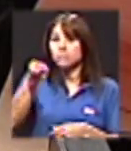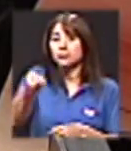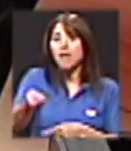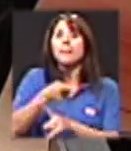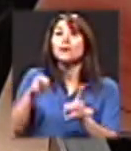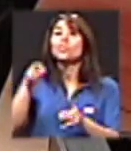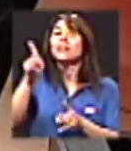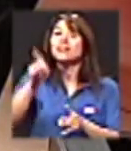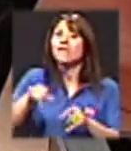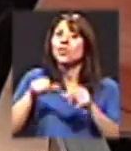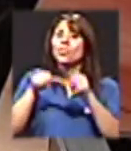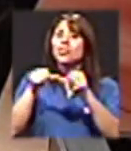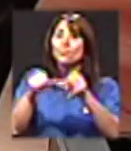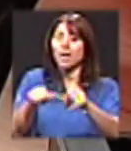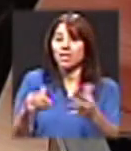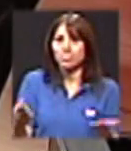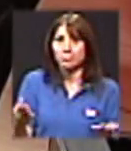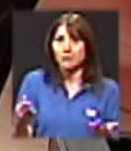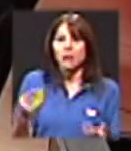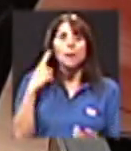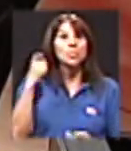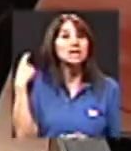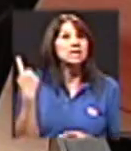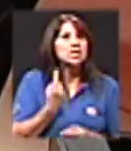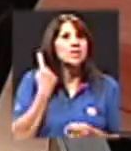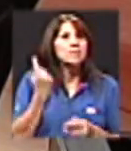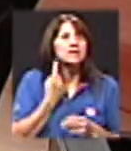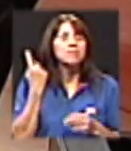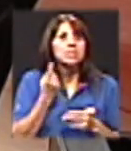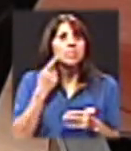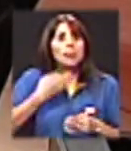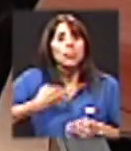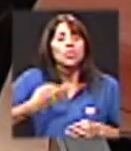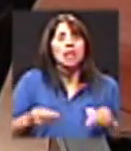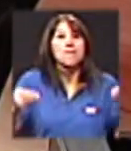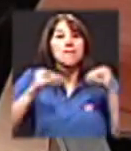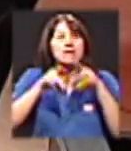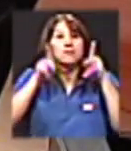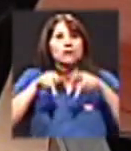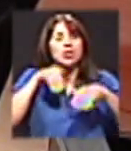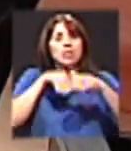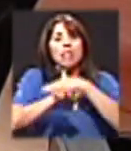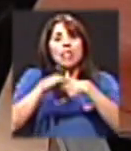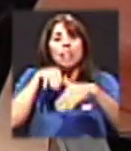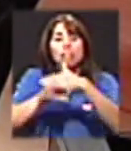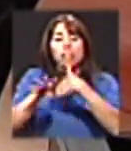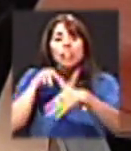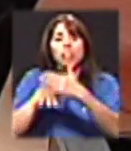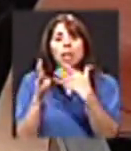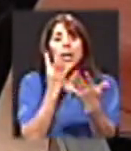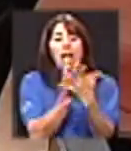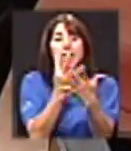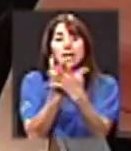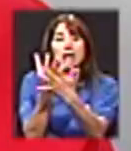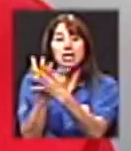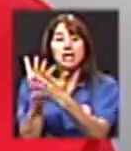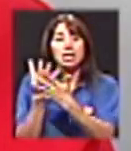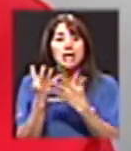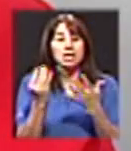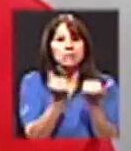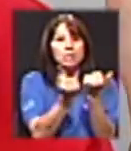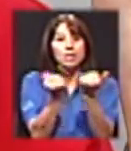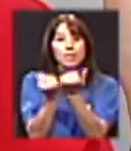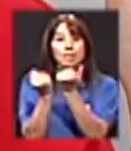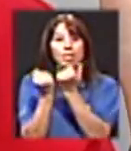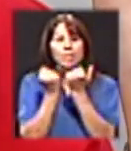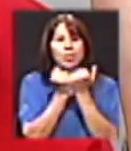libertad y siempre iba a ser, siempre iba a aumentar, no iba a suceder que de pronto iban a disminuir. Y yo siempre he dicho que el